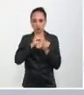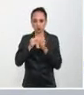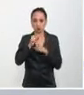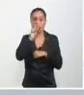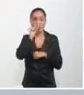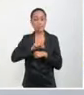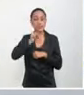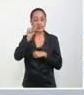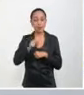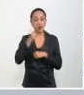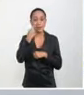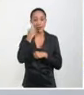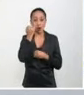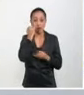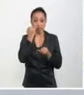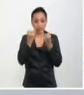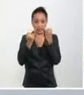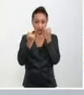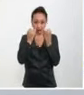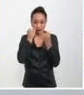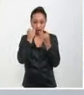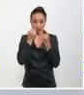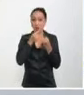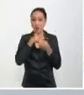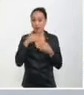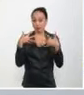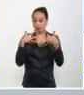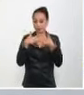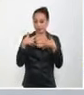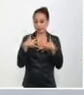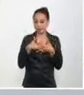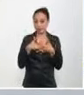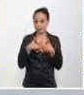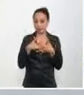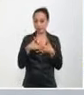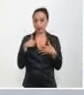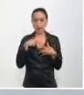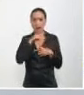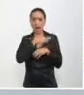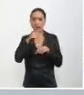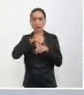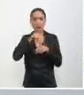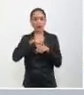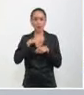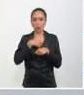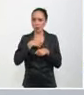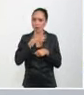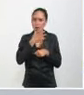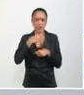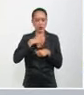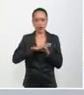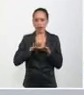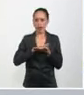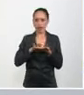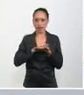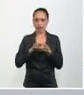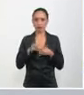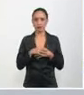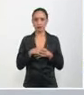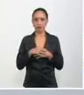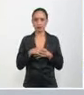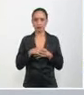personas identificadas como contactos, los cuales se mantienen asintomáticos. La evolución de los 3 pacientes confirmados